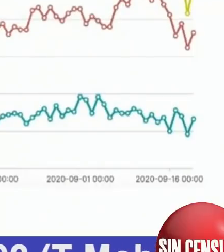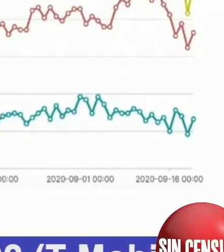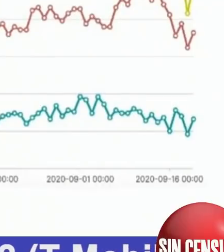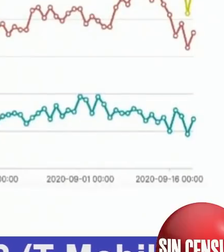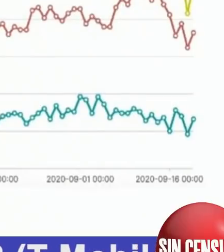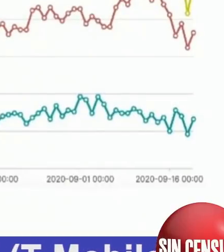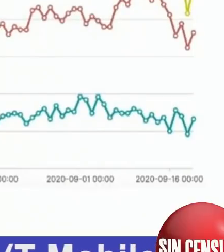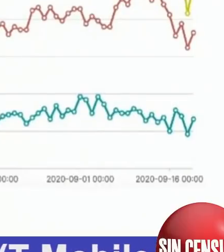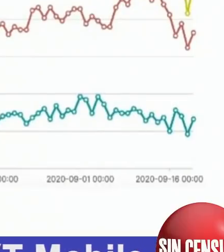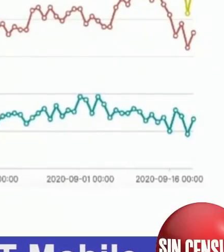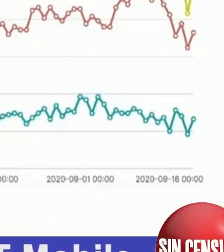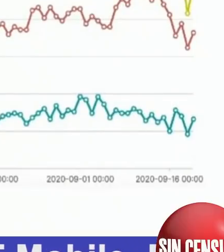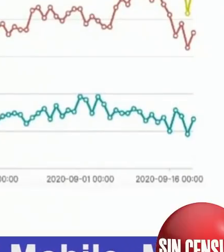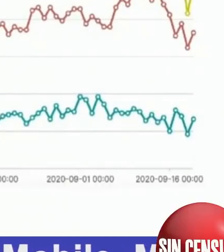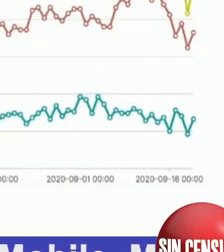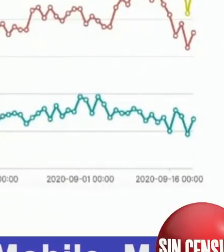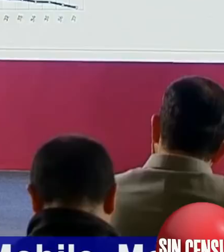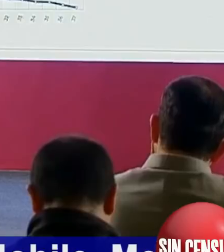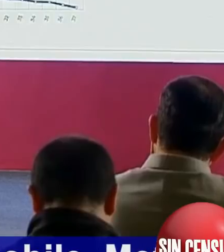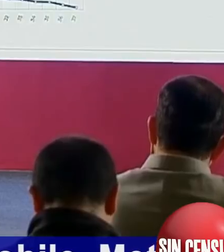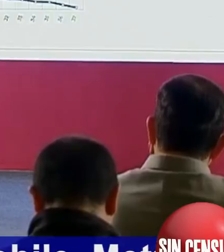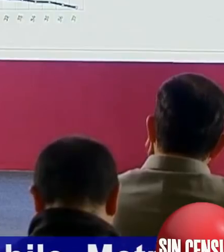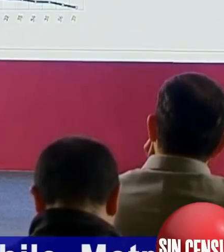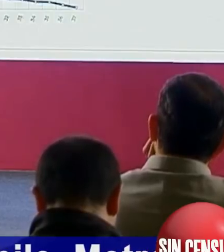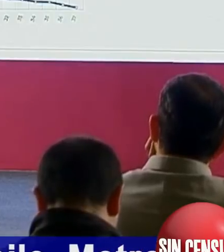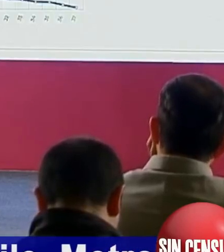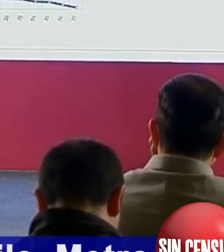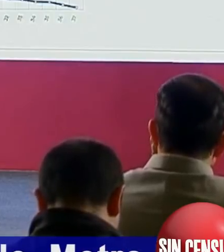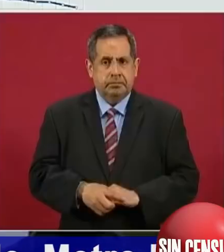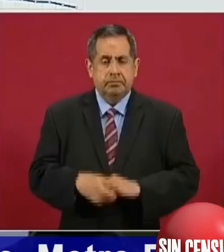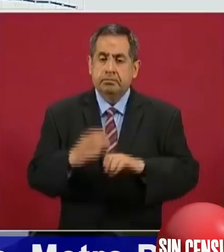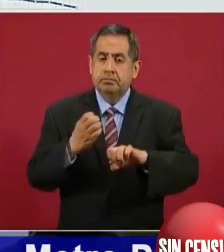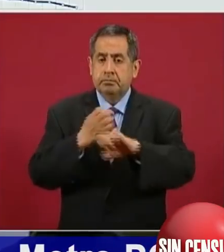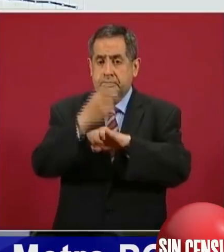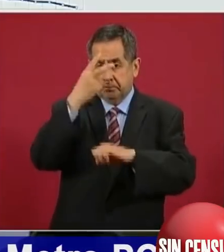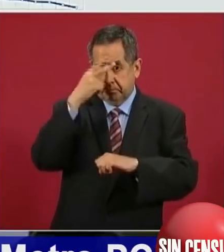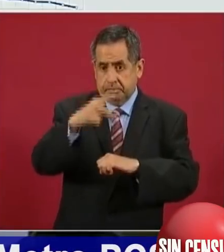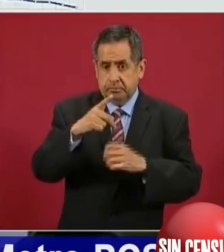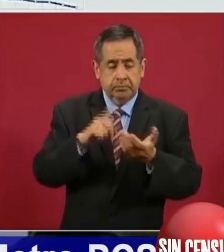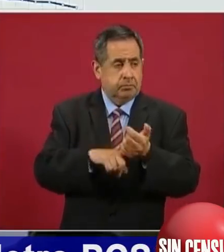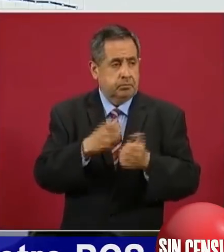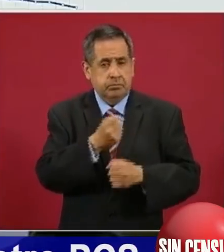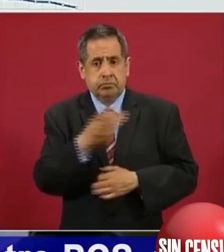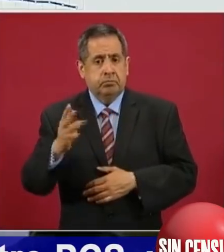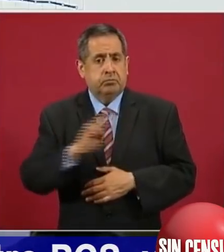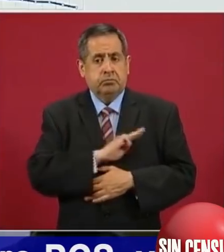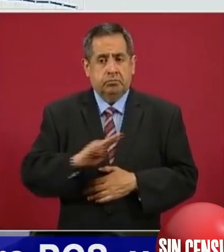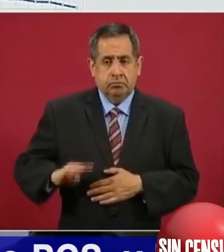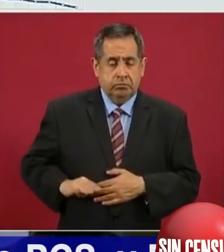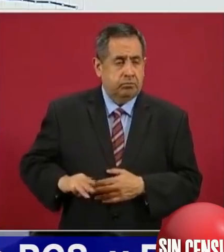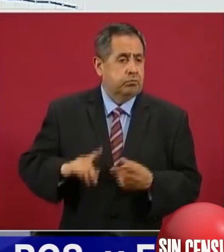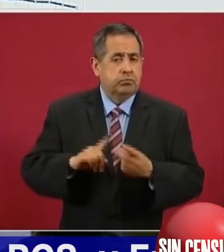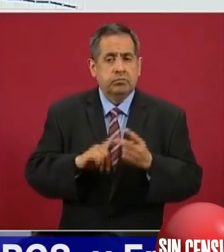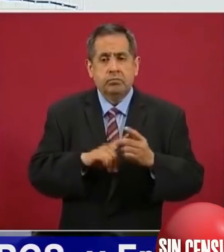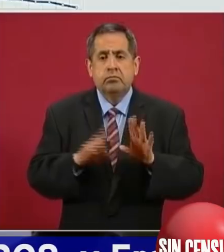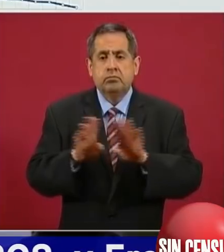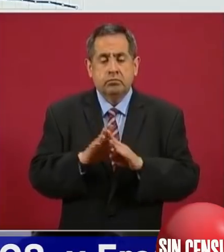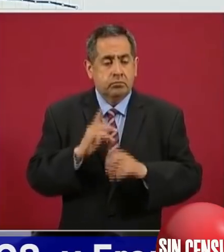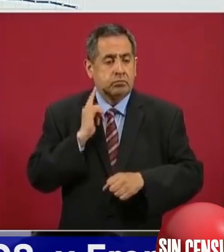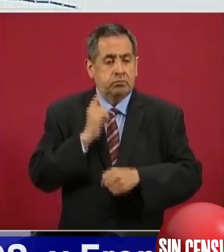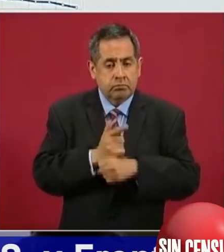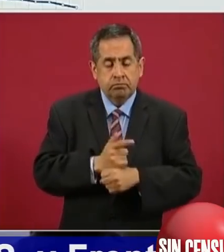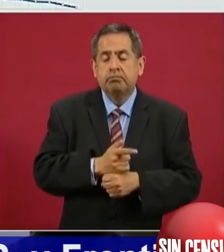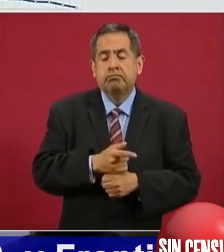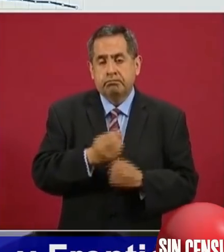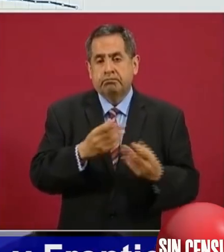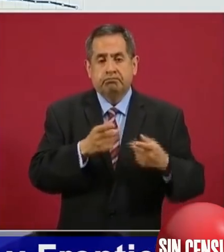epidémico, pero aquí se visualiza también la consecuencia del resto de los municipios, los que no son conurbados, donde se encontró un control